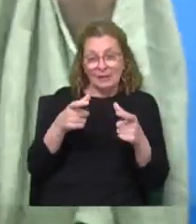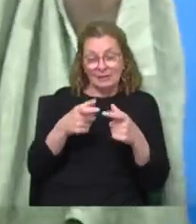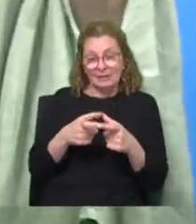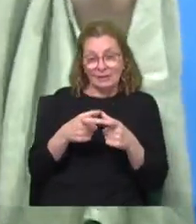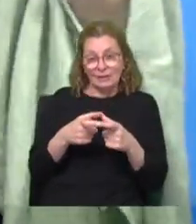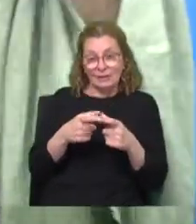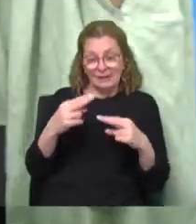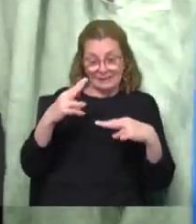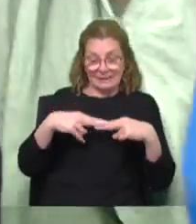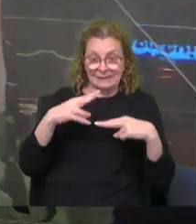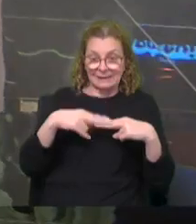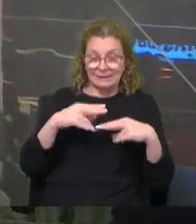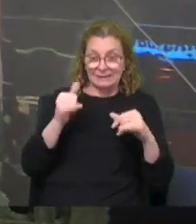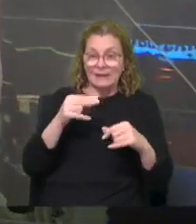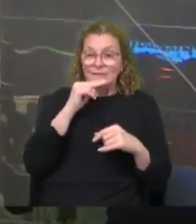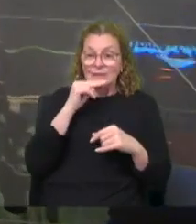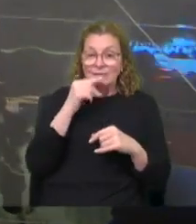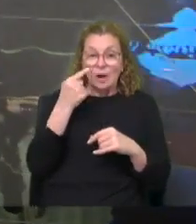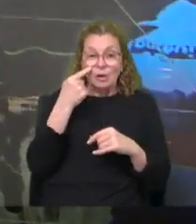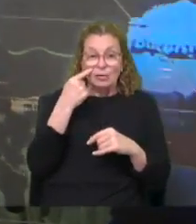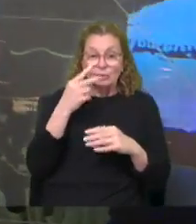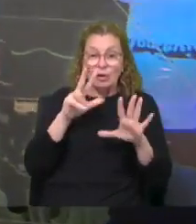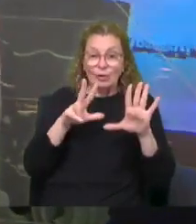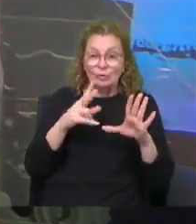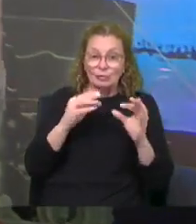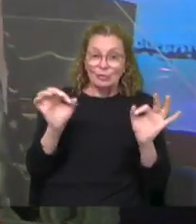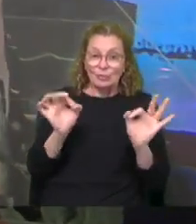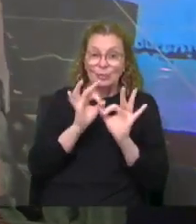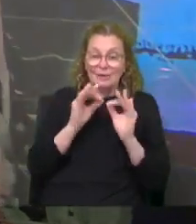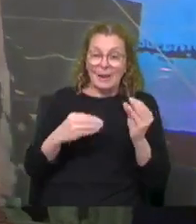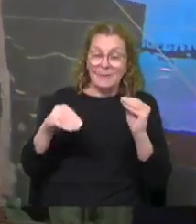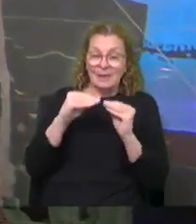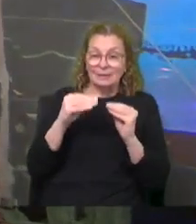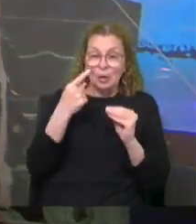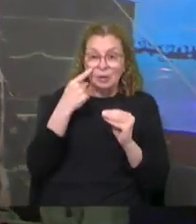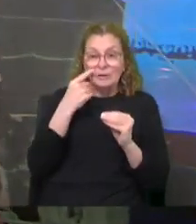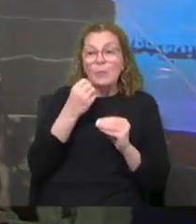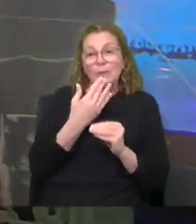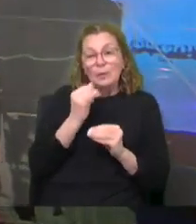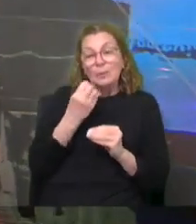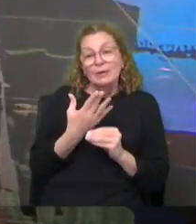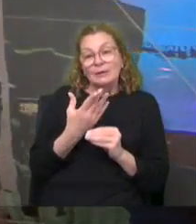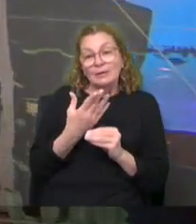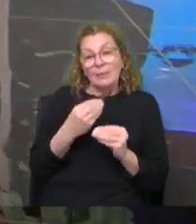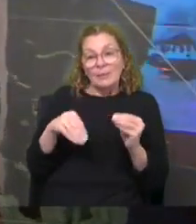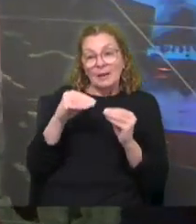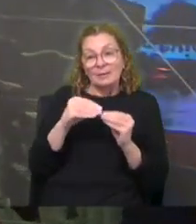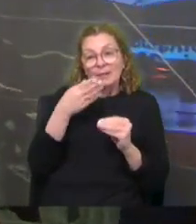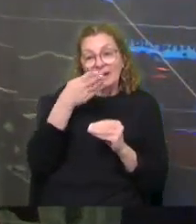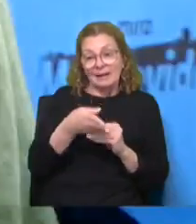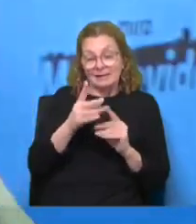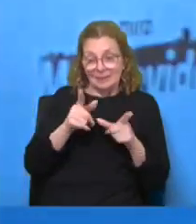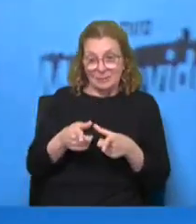en plataformas y el viernes van a conocer 8 temas más. O sea que está bueno porque es un plus para ir a La